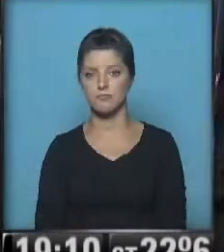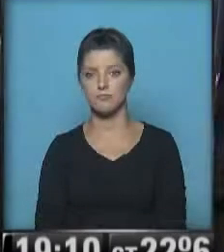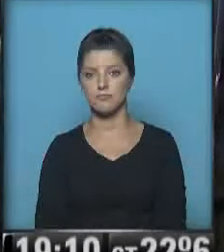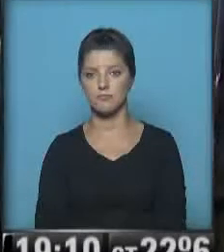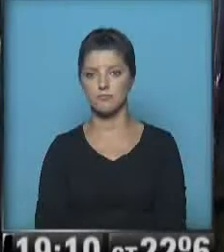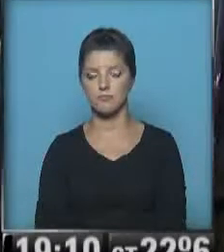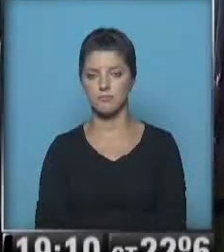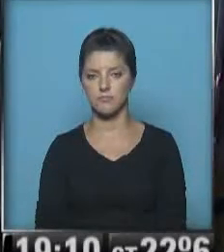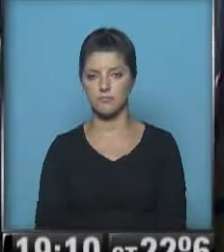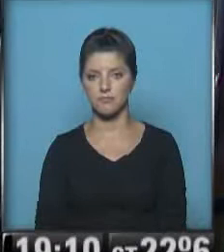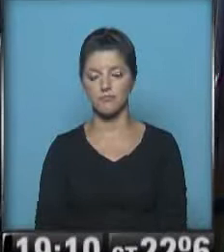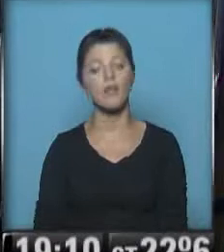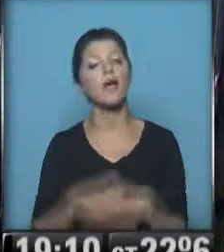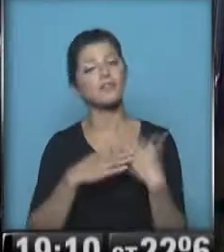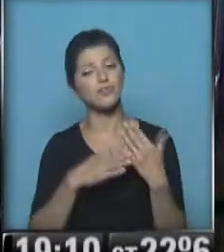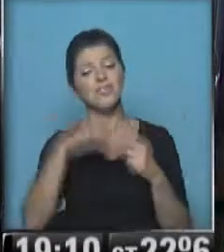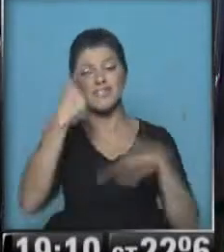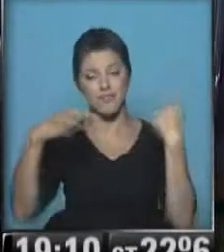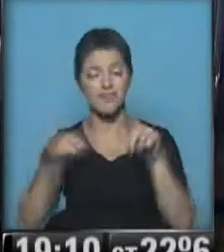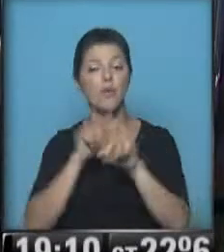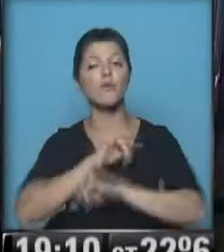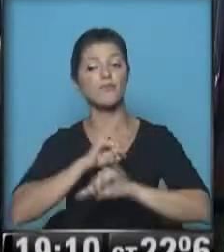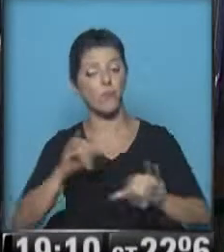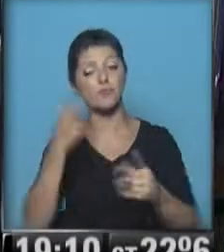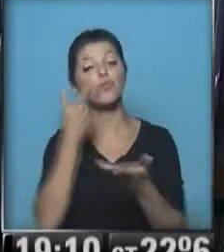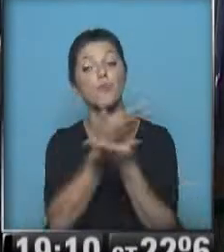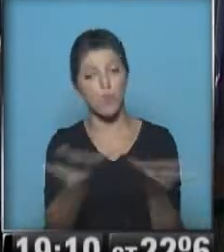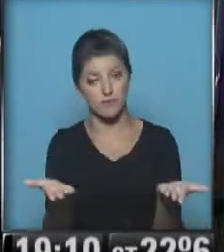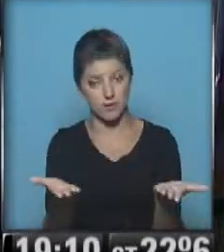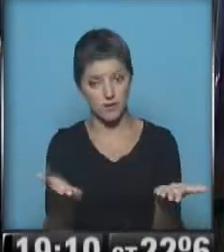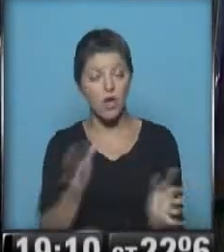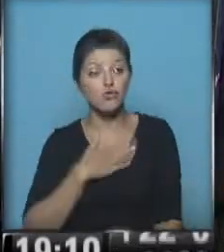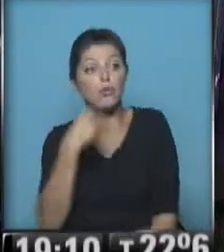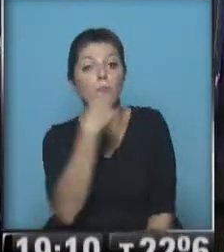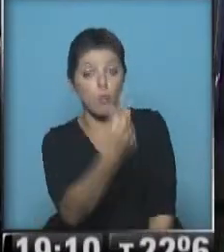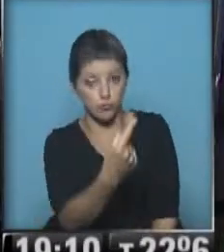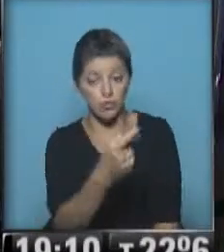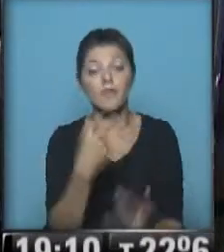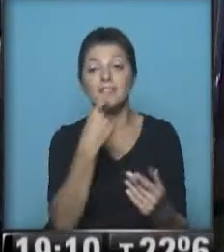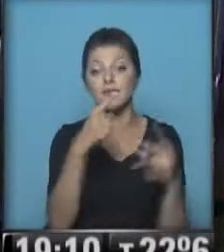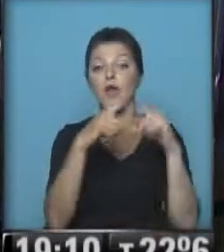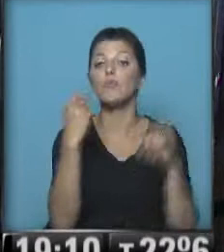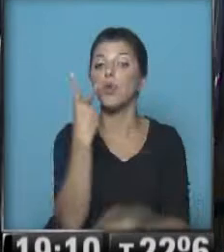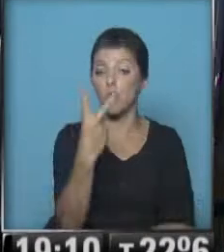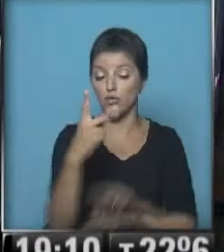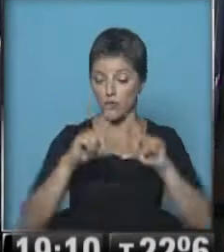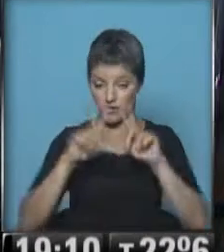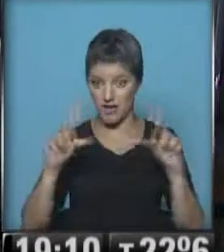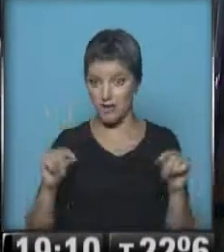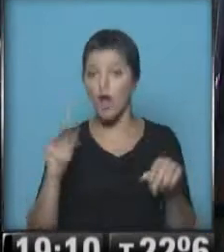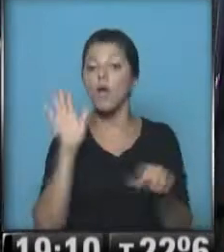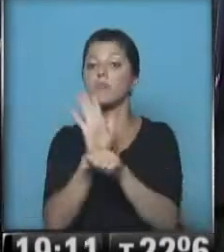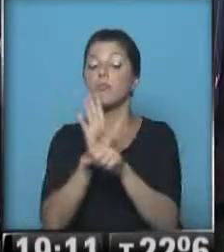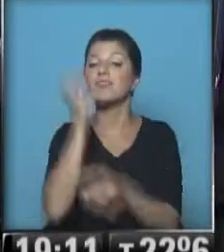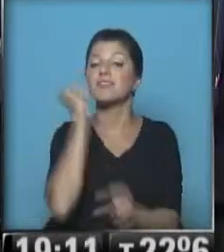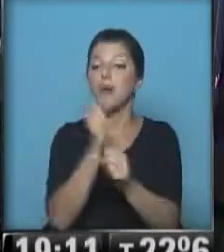13, 6D. Pablo, trascendidos varios, algunas informaciones indican, por ejemplo, te lo consulto, dicen que el número 2 de la barra tenía un carnet como empleado